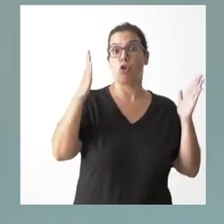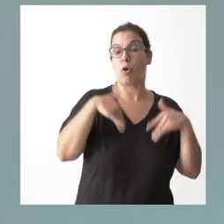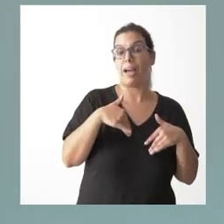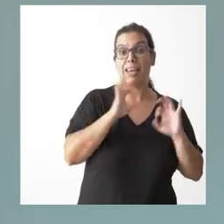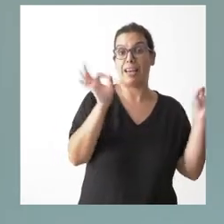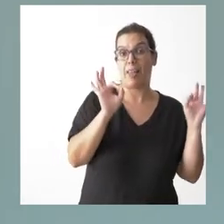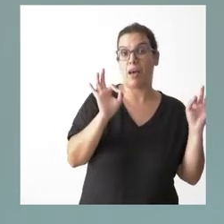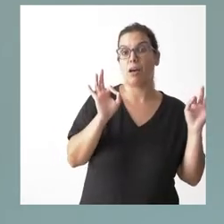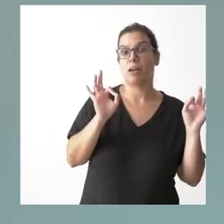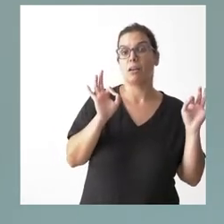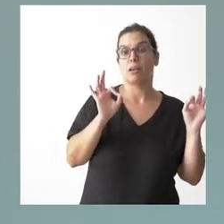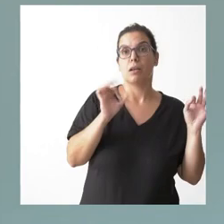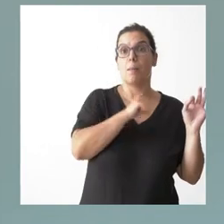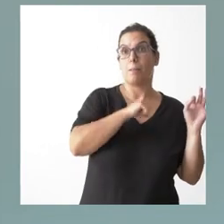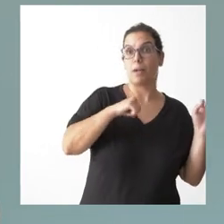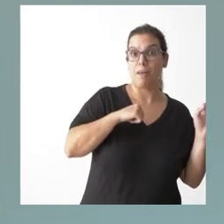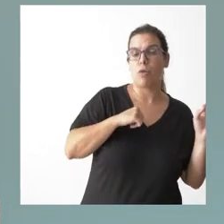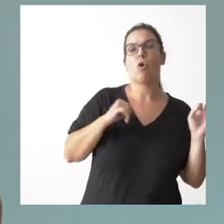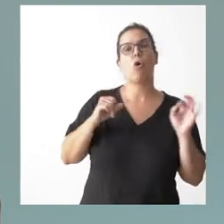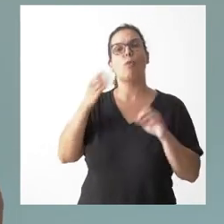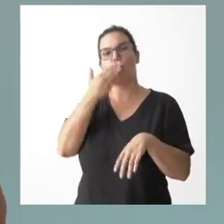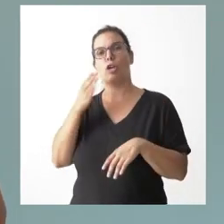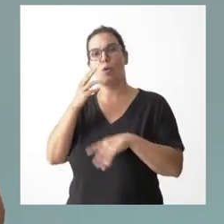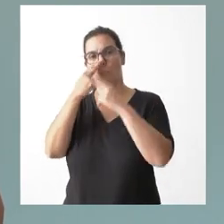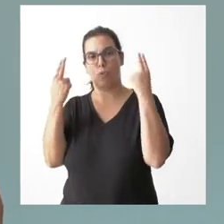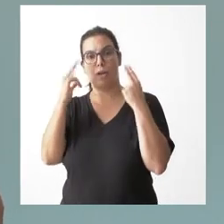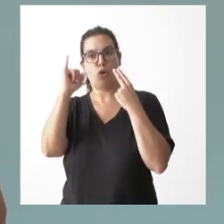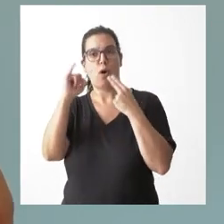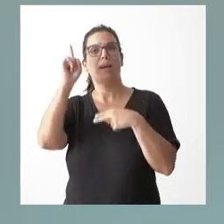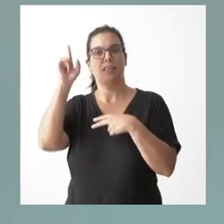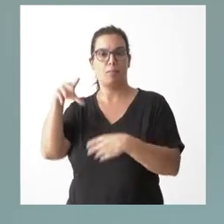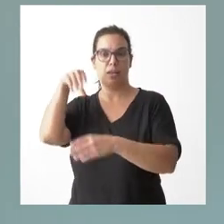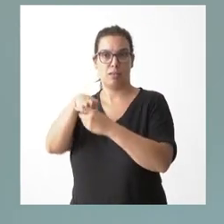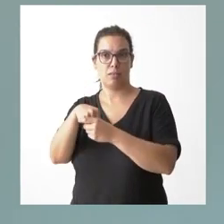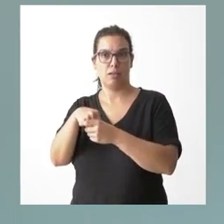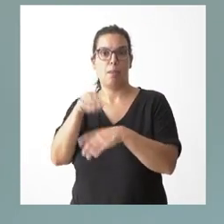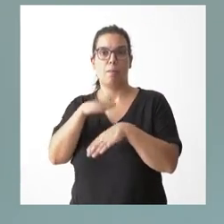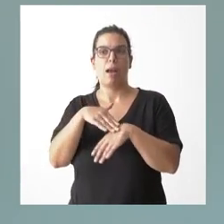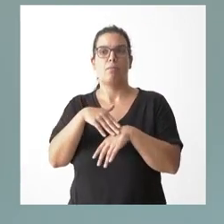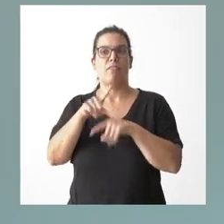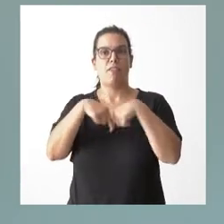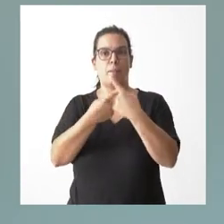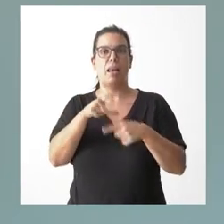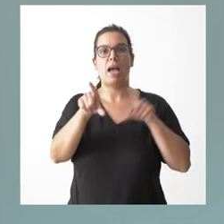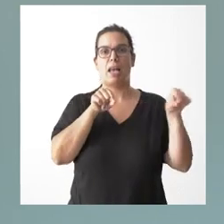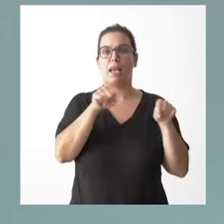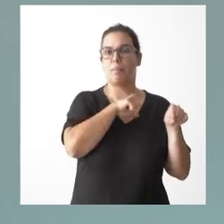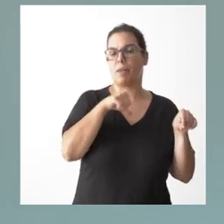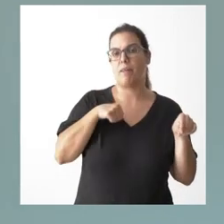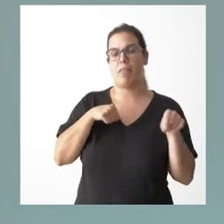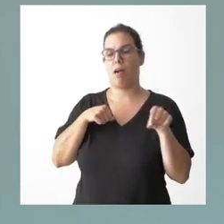pudieran elegir si querían seguir manteniendo la educación en la escuela privada o en la pública. Prácticamente el resultado, si